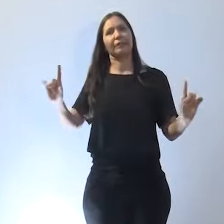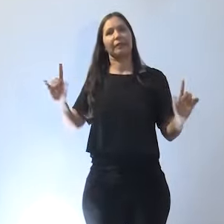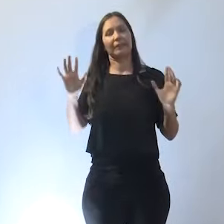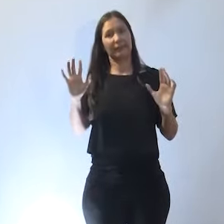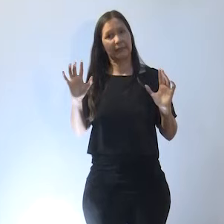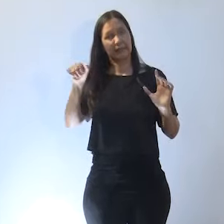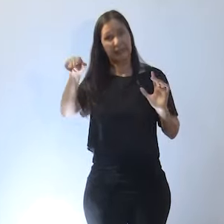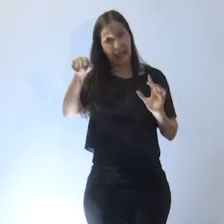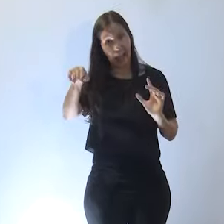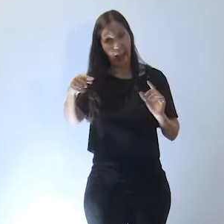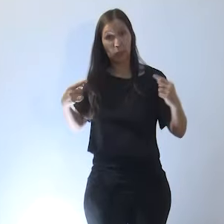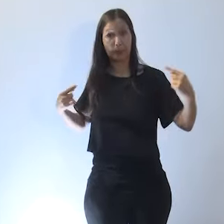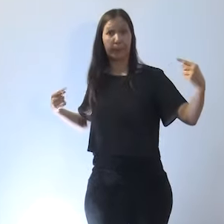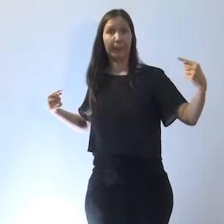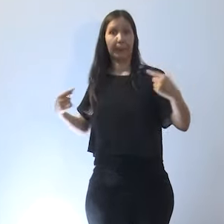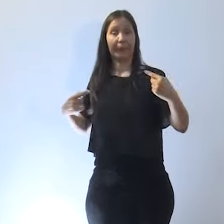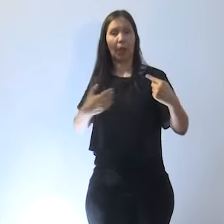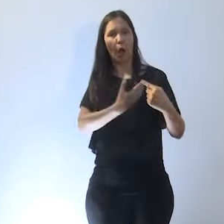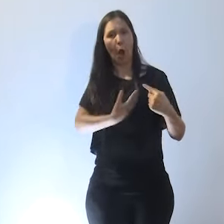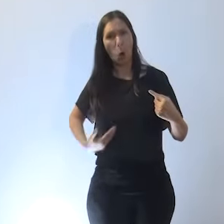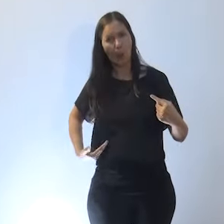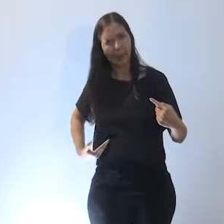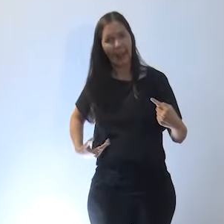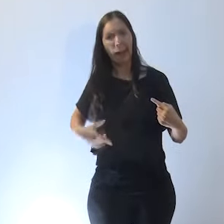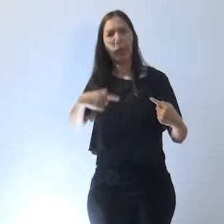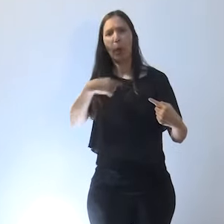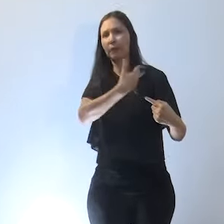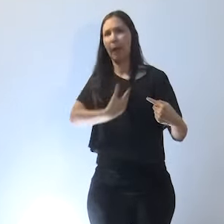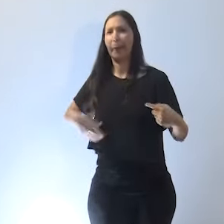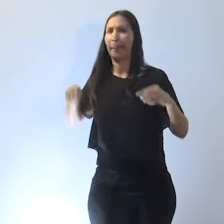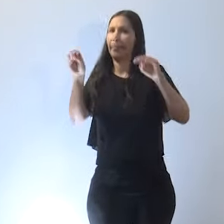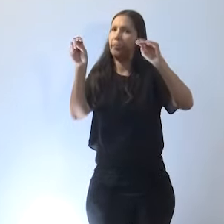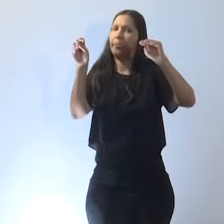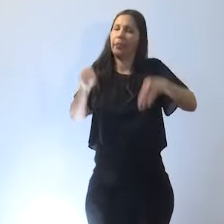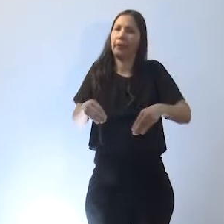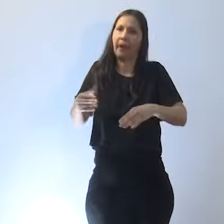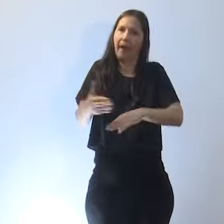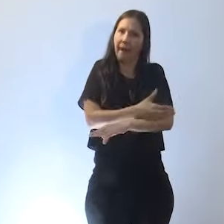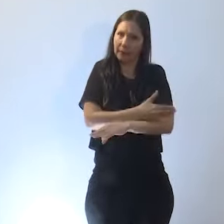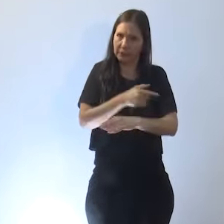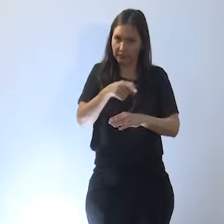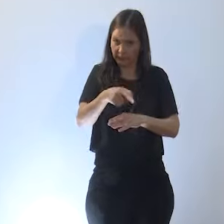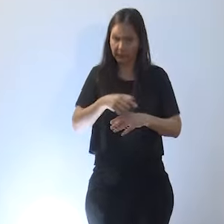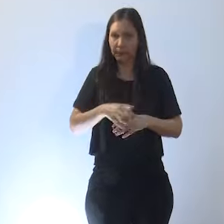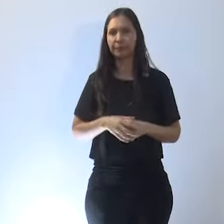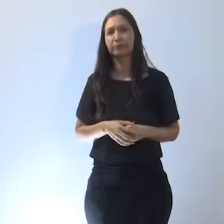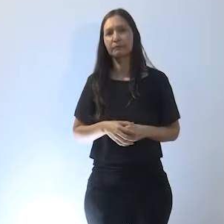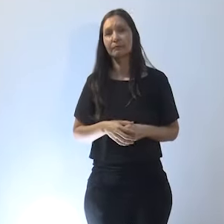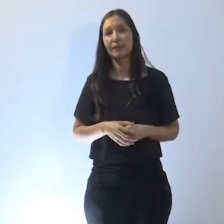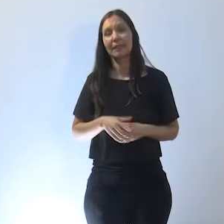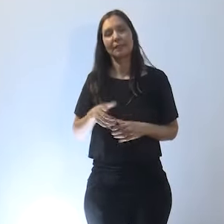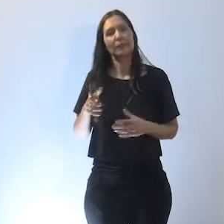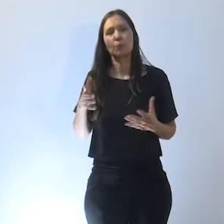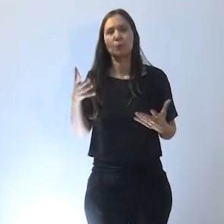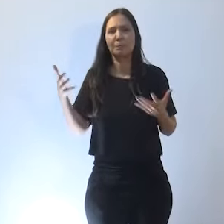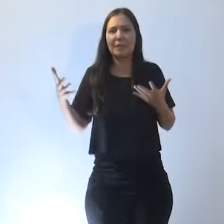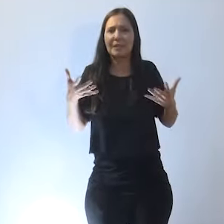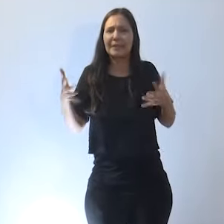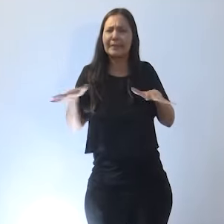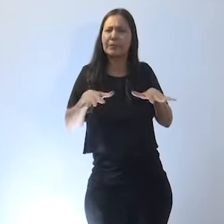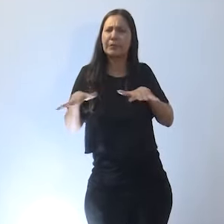gobierno anticipada Y entonces quedó una posición objetivamente imposible no O sea de criticar Un gobierno pero